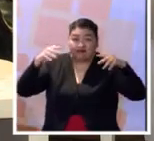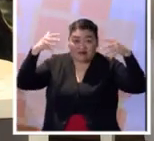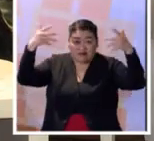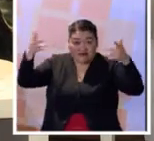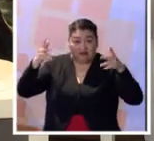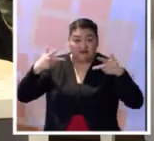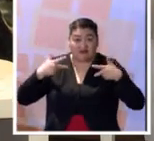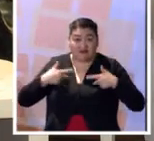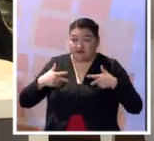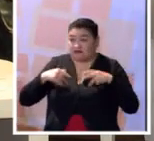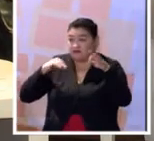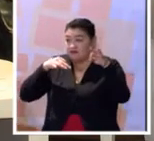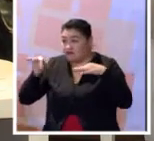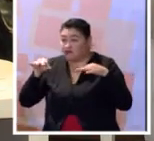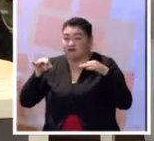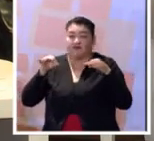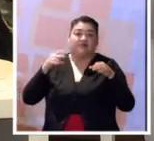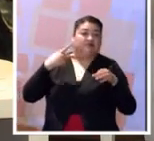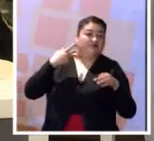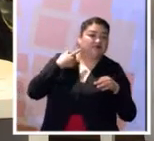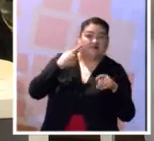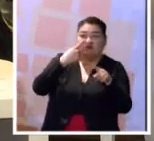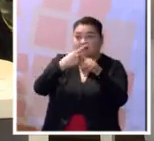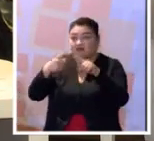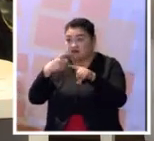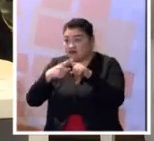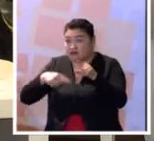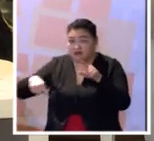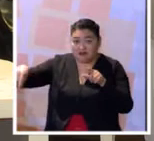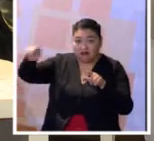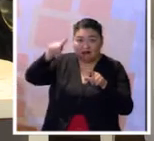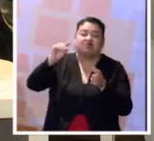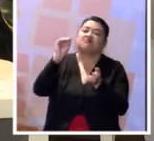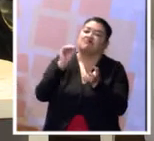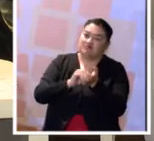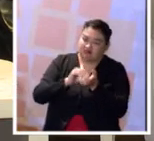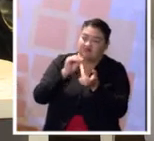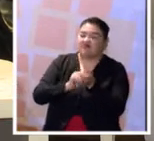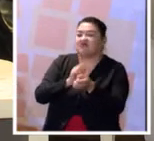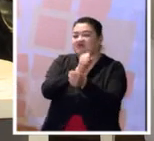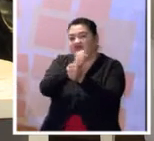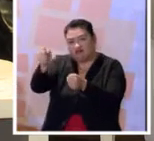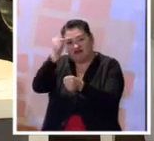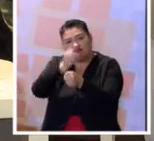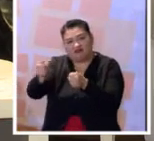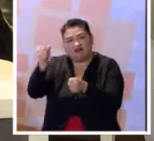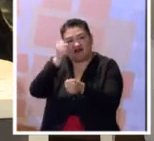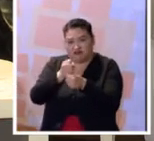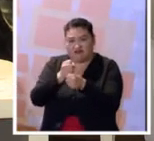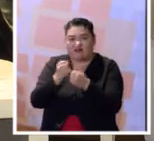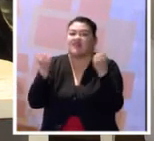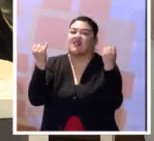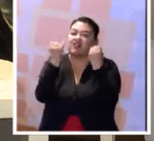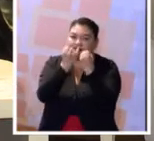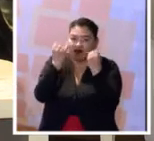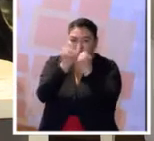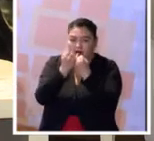escenario cultural y cierra el círculo vicioso porque desde la cultura regresa al